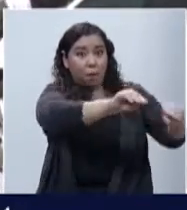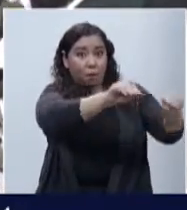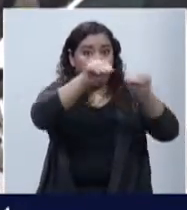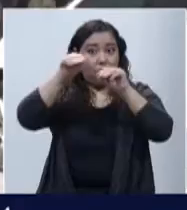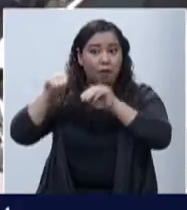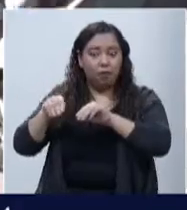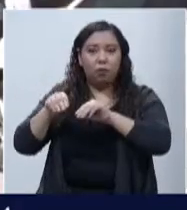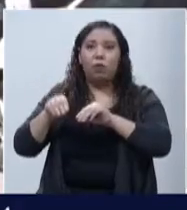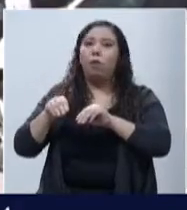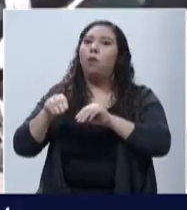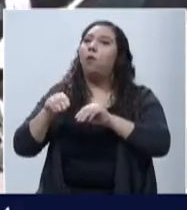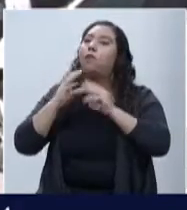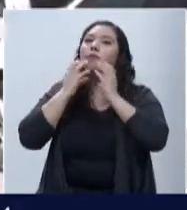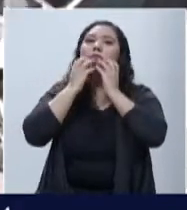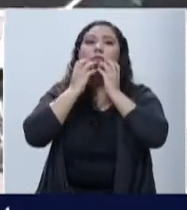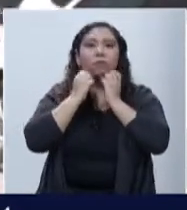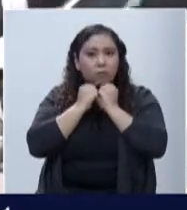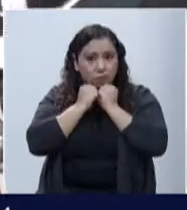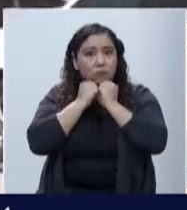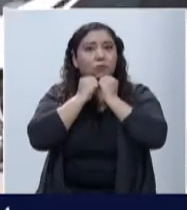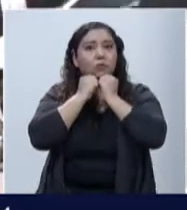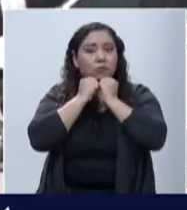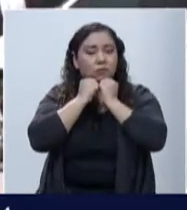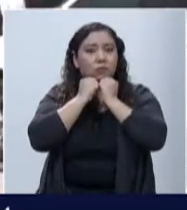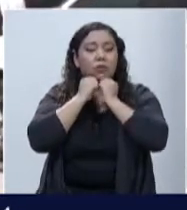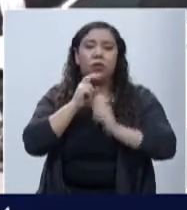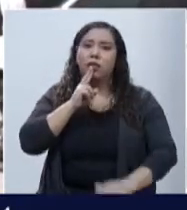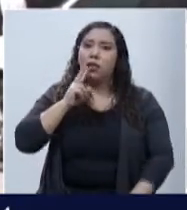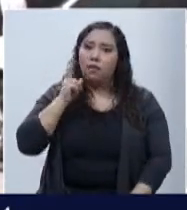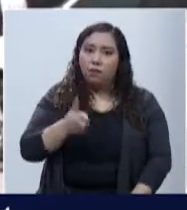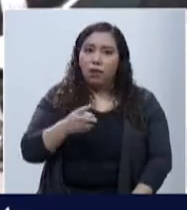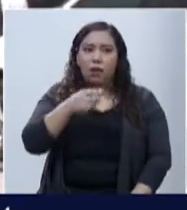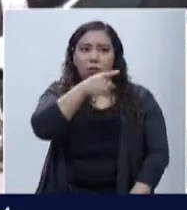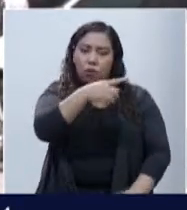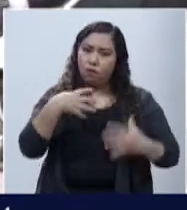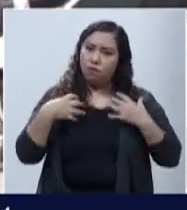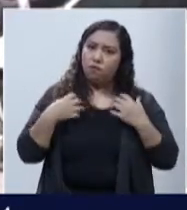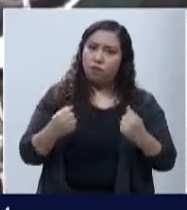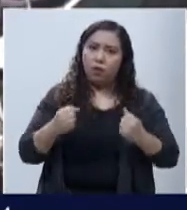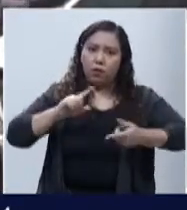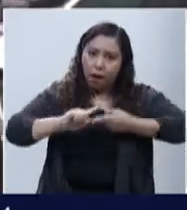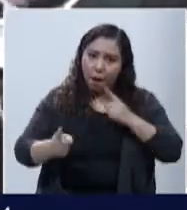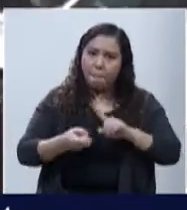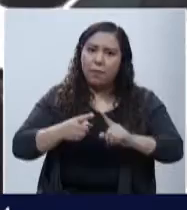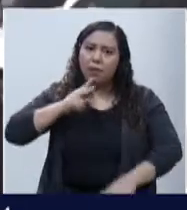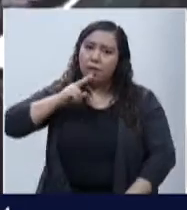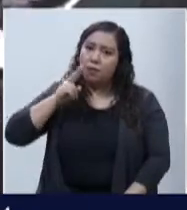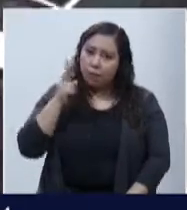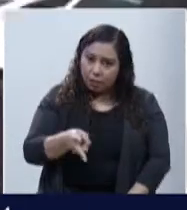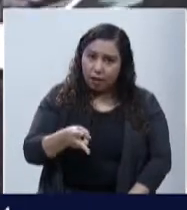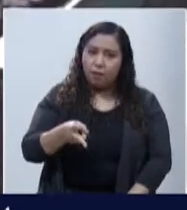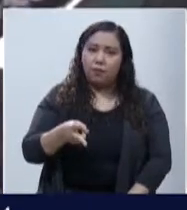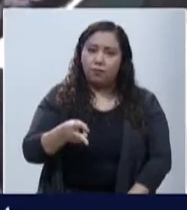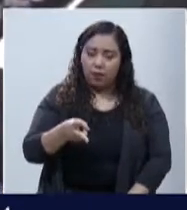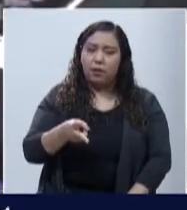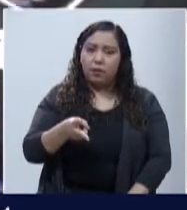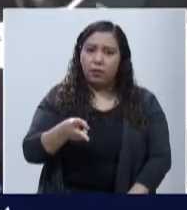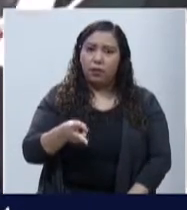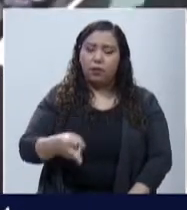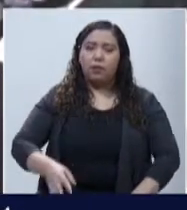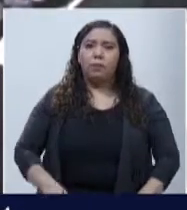valioso es un acto de valentía es un acto que demuestra una amistad sincera y verdadera